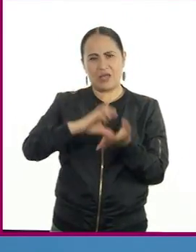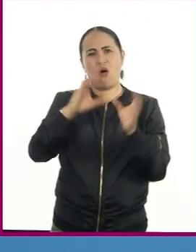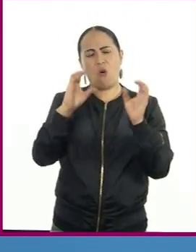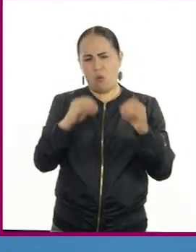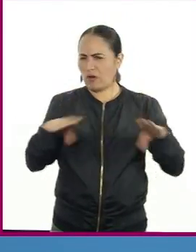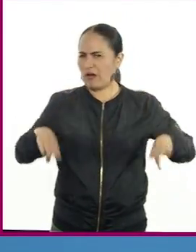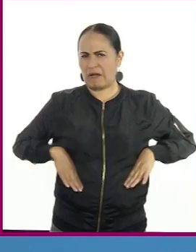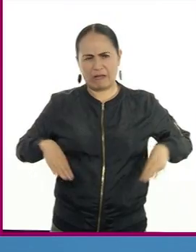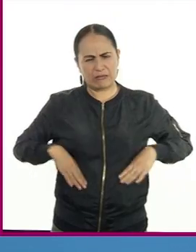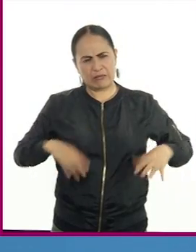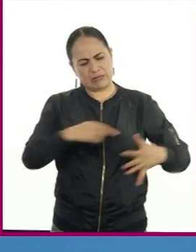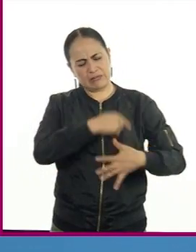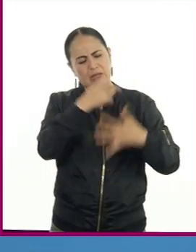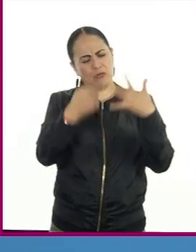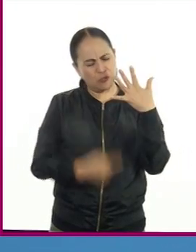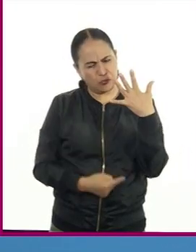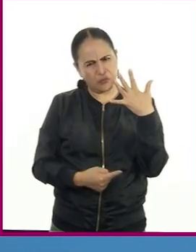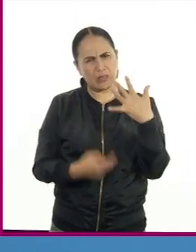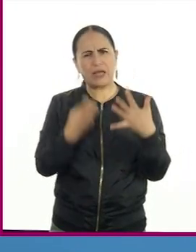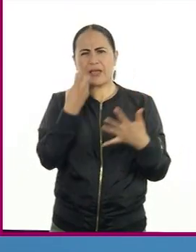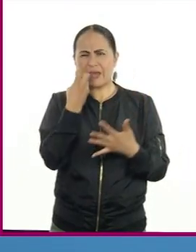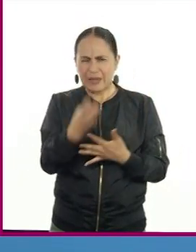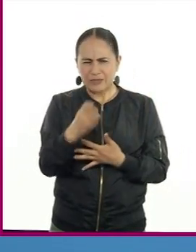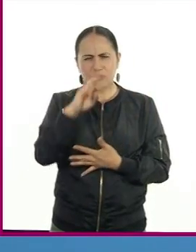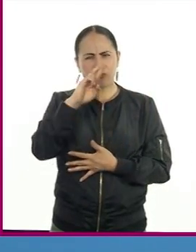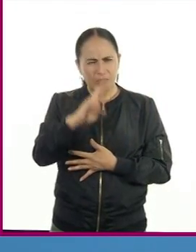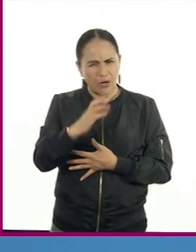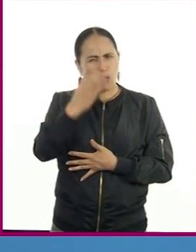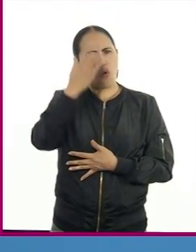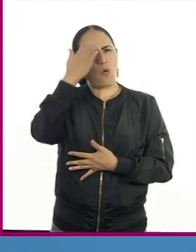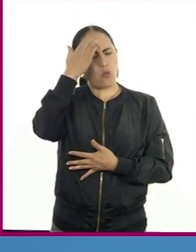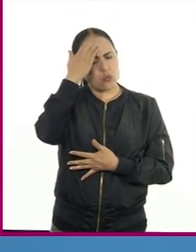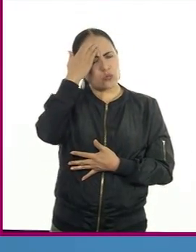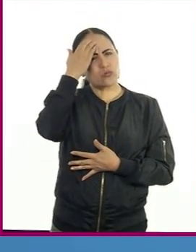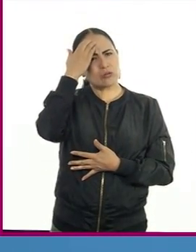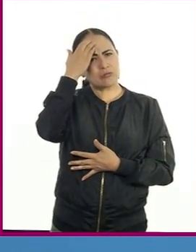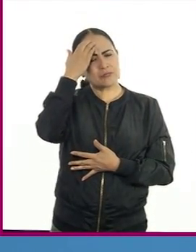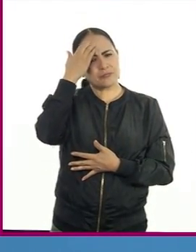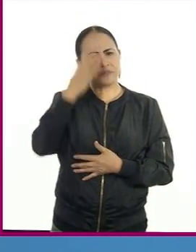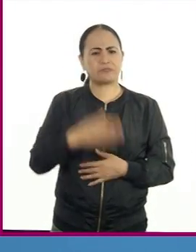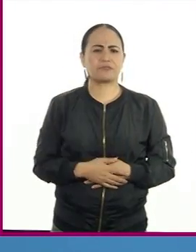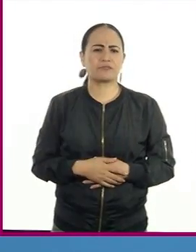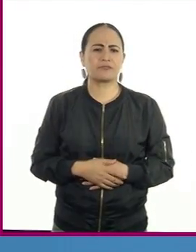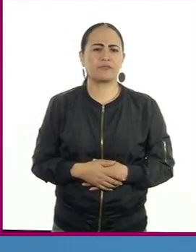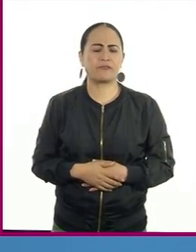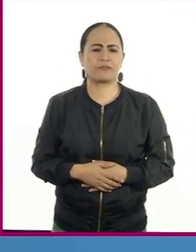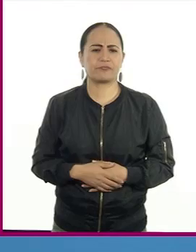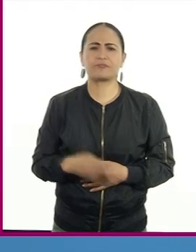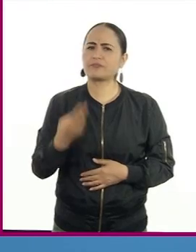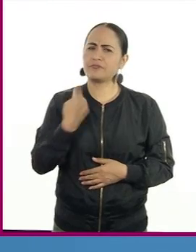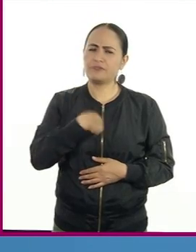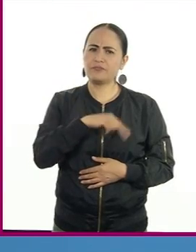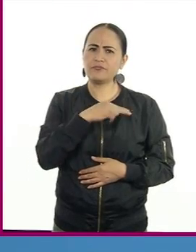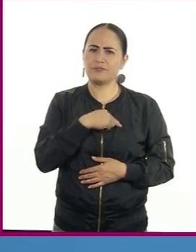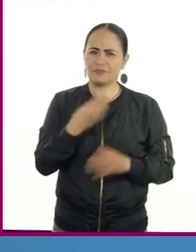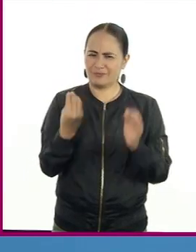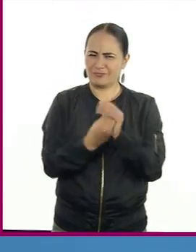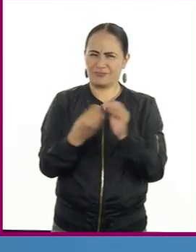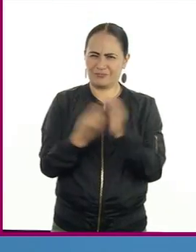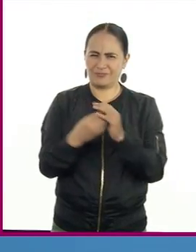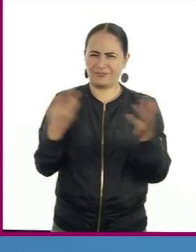lo cual nos invita a reconocer algunas nociones que hemos venido revisando a lo largo de las